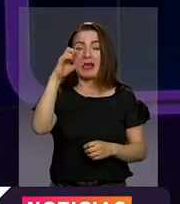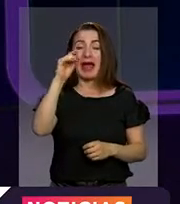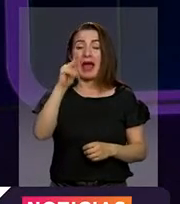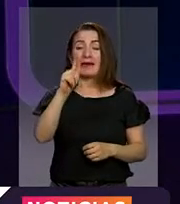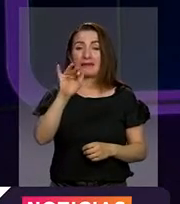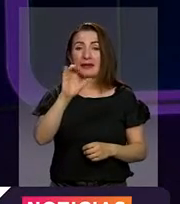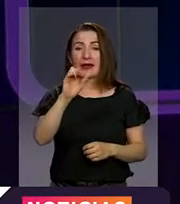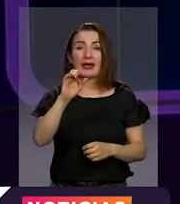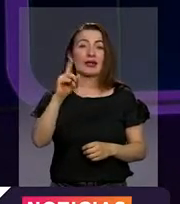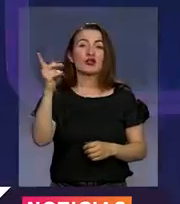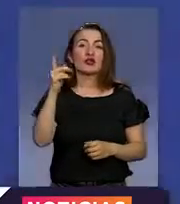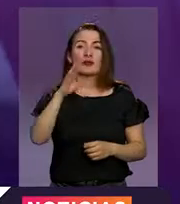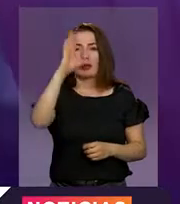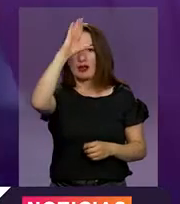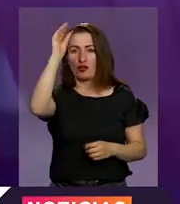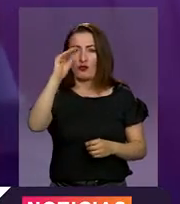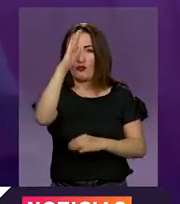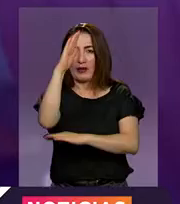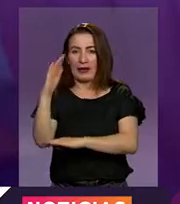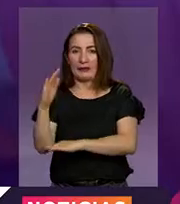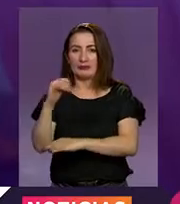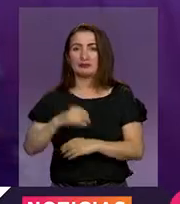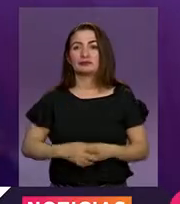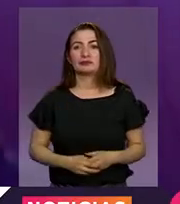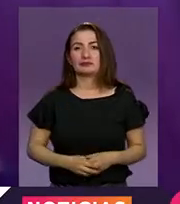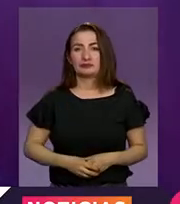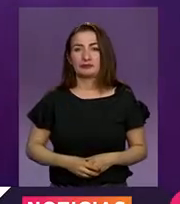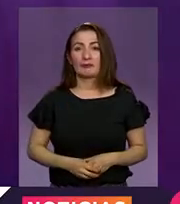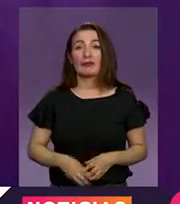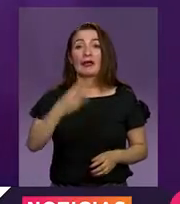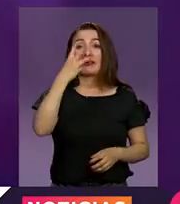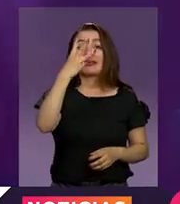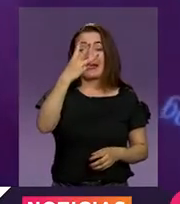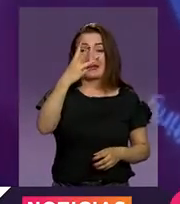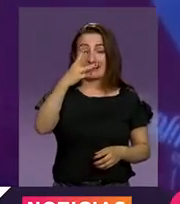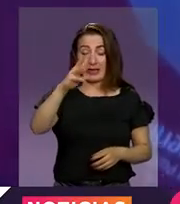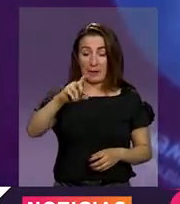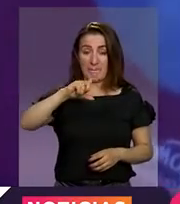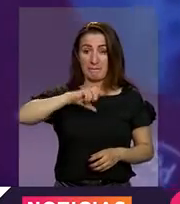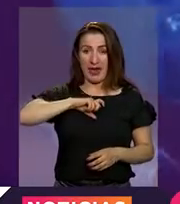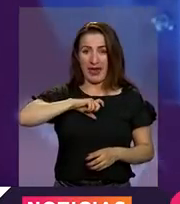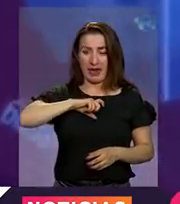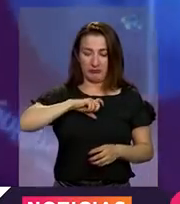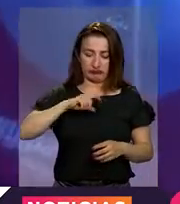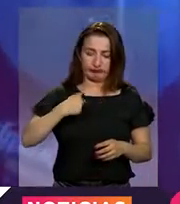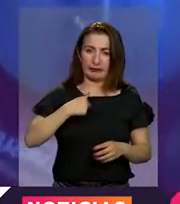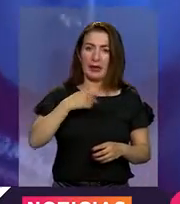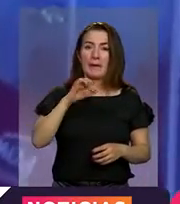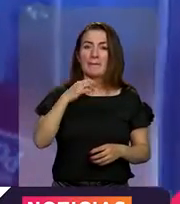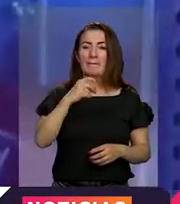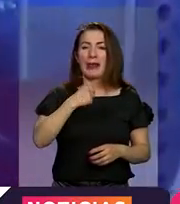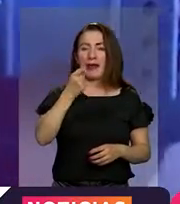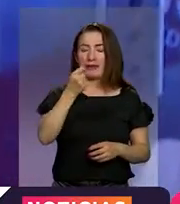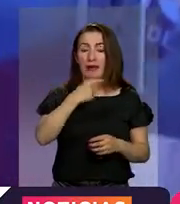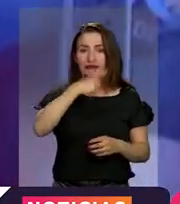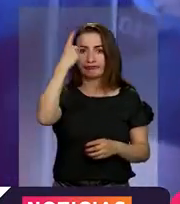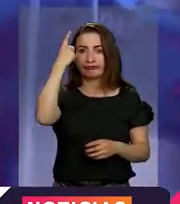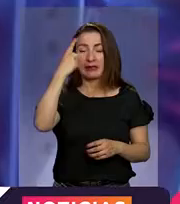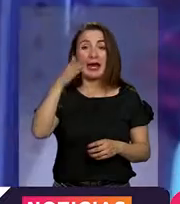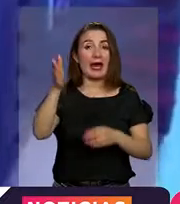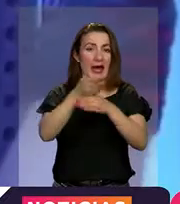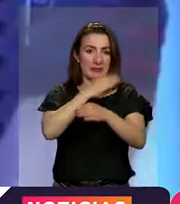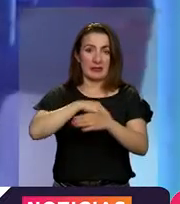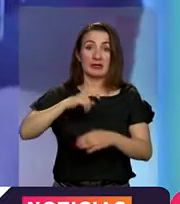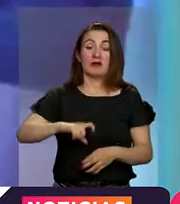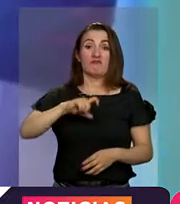disputa en Dubái. Esta es la tercera vez, esta es la tercera medalla mejor para Fabio en el 2021, pues logró el oro en las